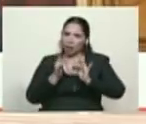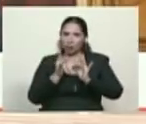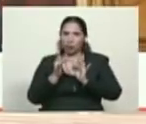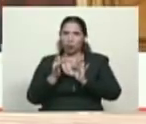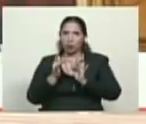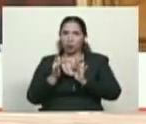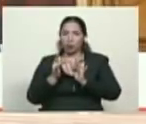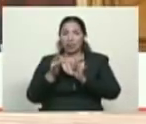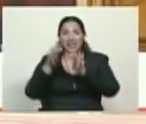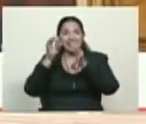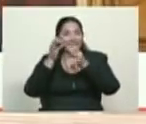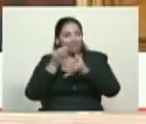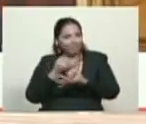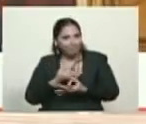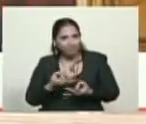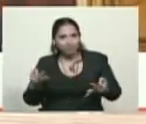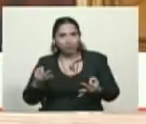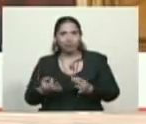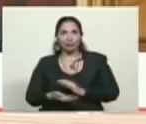exactamente así.